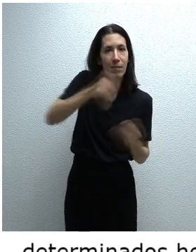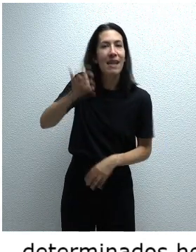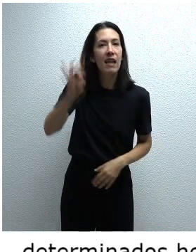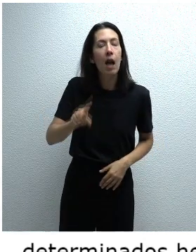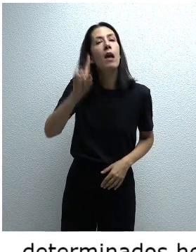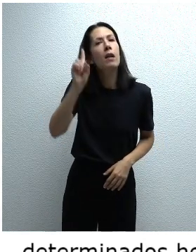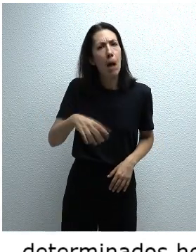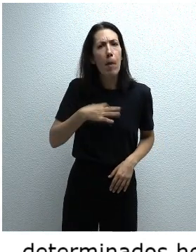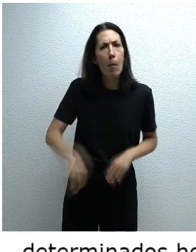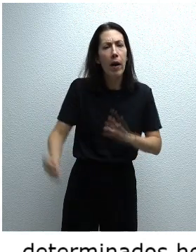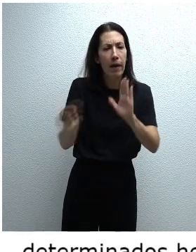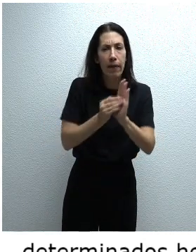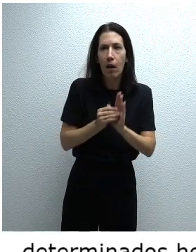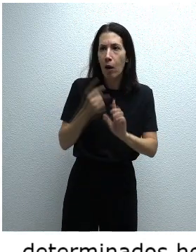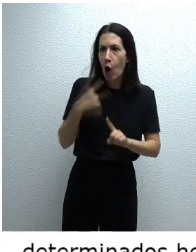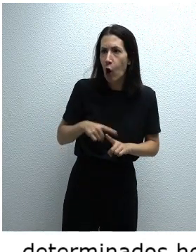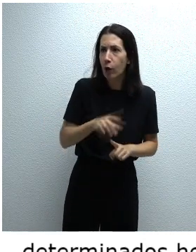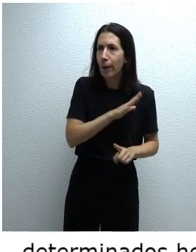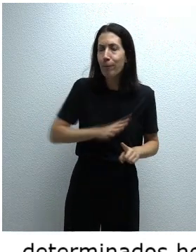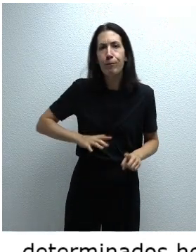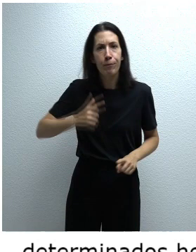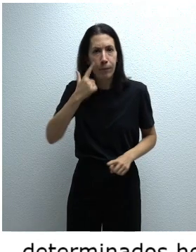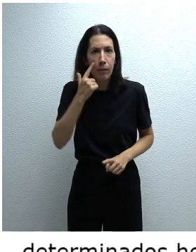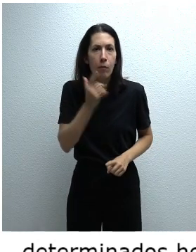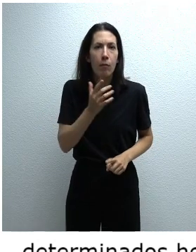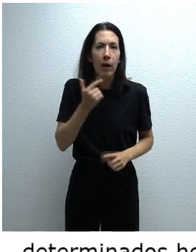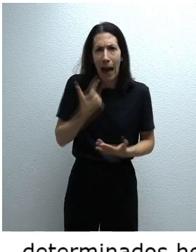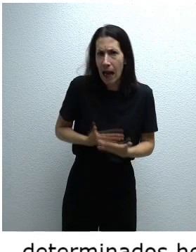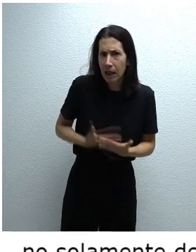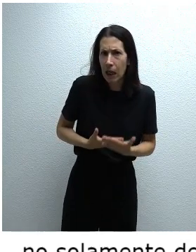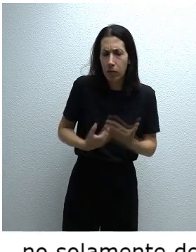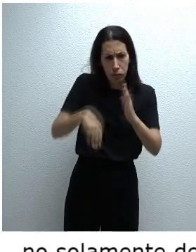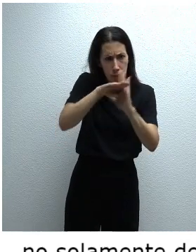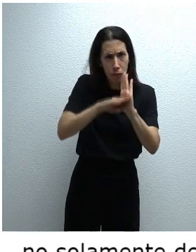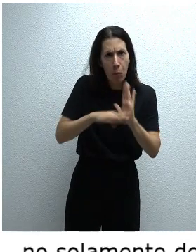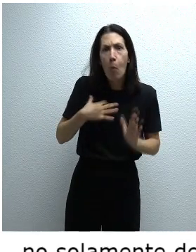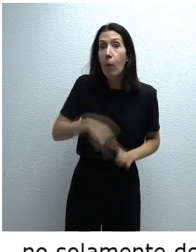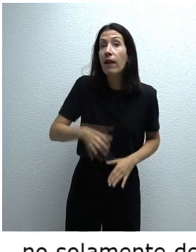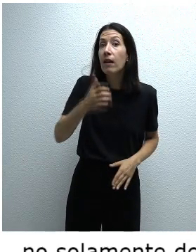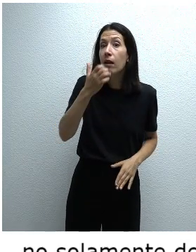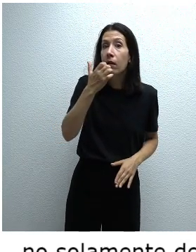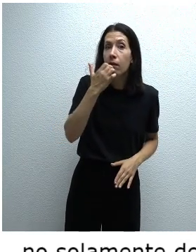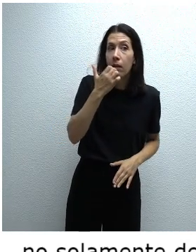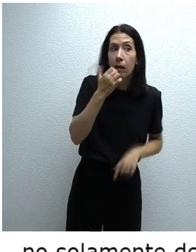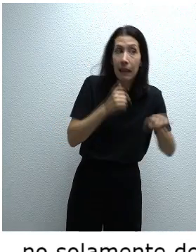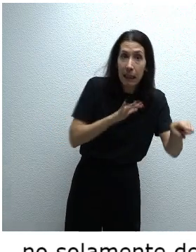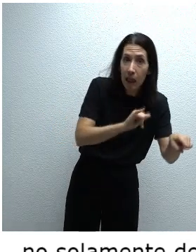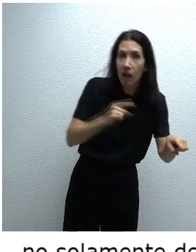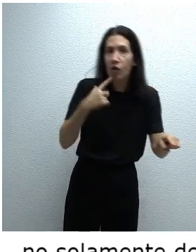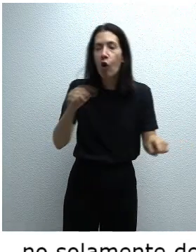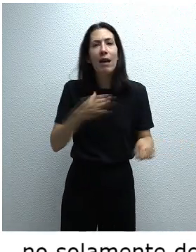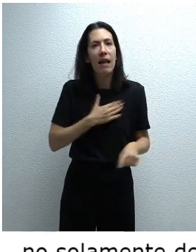las correspondientes cautelas, salvaguardas, garantías, para que sí, para que no. O sea, hay una